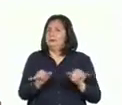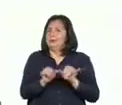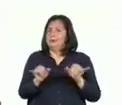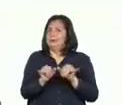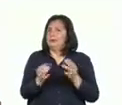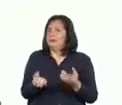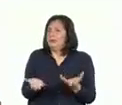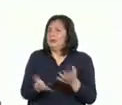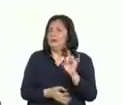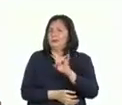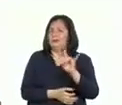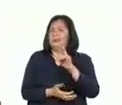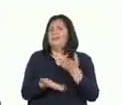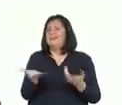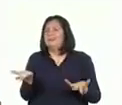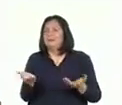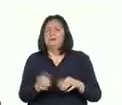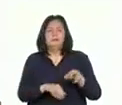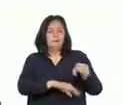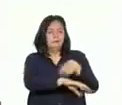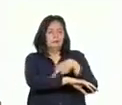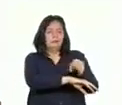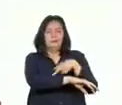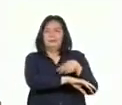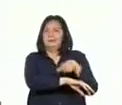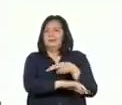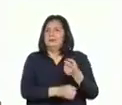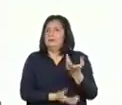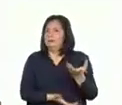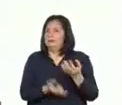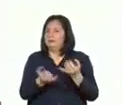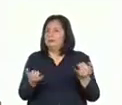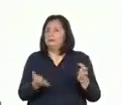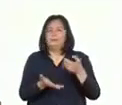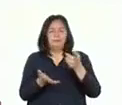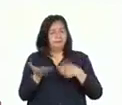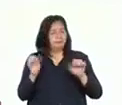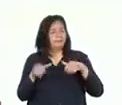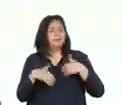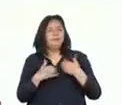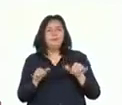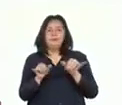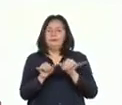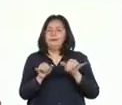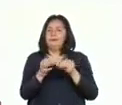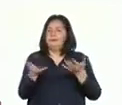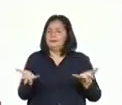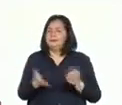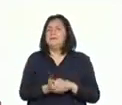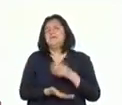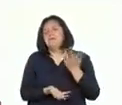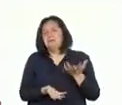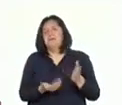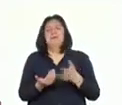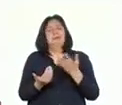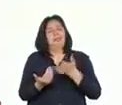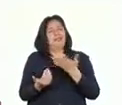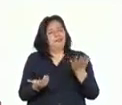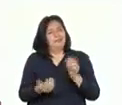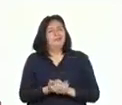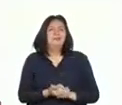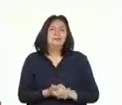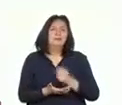de medición que utilizaron fue una regla, un instrumento que sirve para poder medir objetos de una forma muy